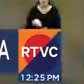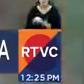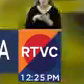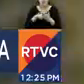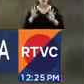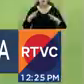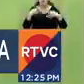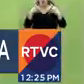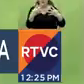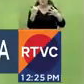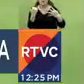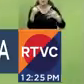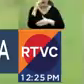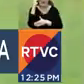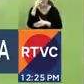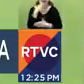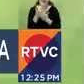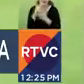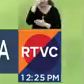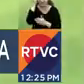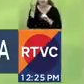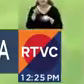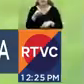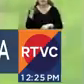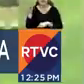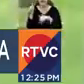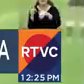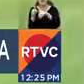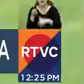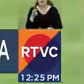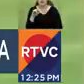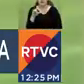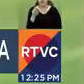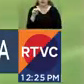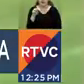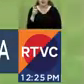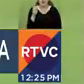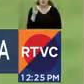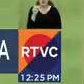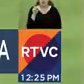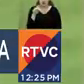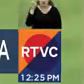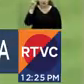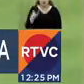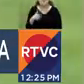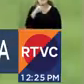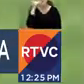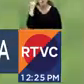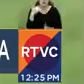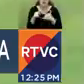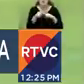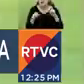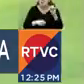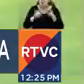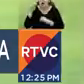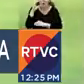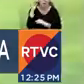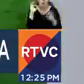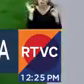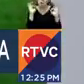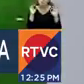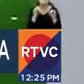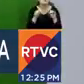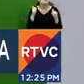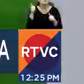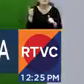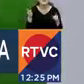final. Y en el ataque, Willington Ortiz, que para muchos es el mejor jugador de la historia de Colombia, aunque no haya tenido triunfos con la selección.